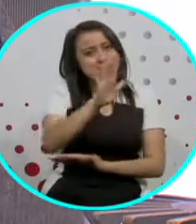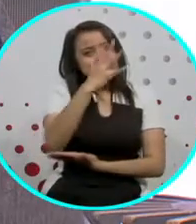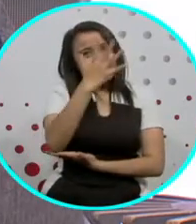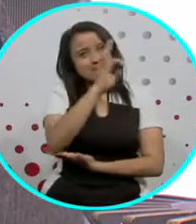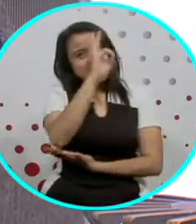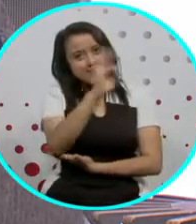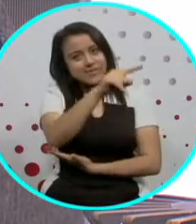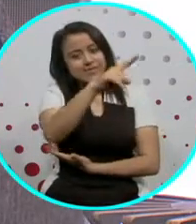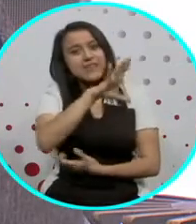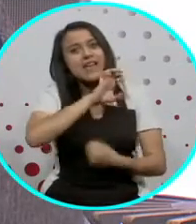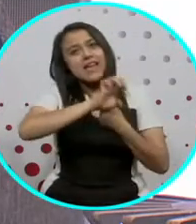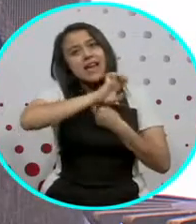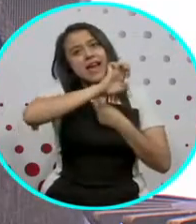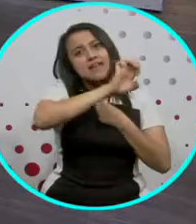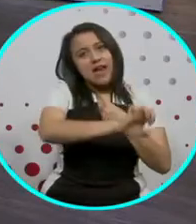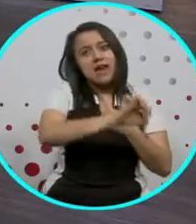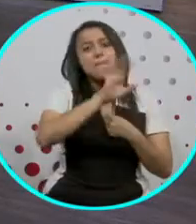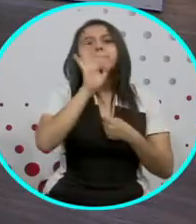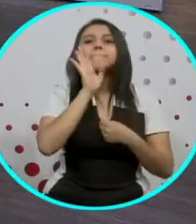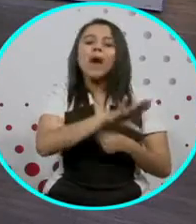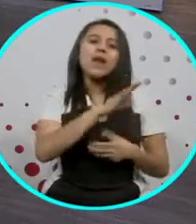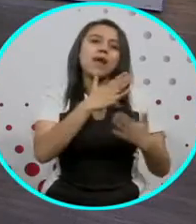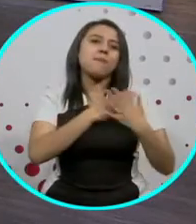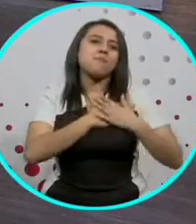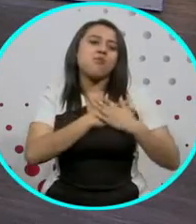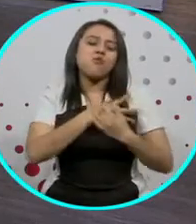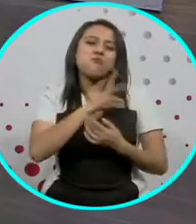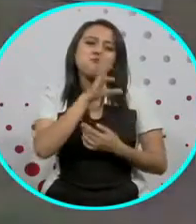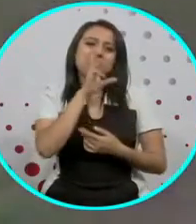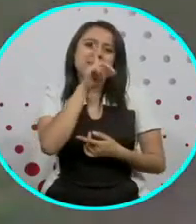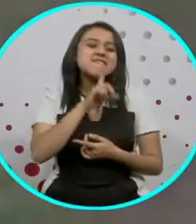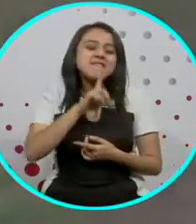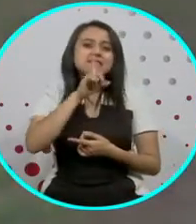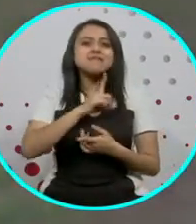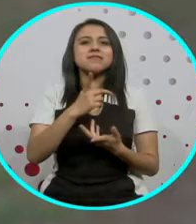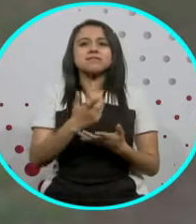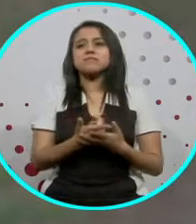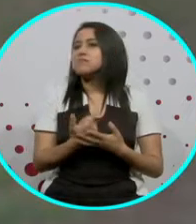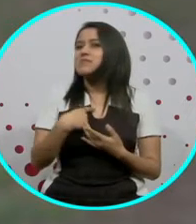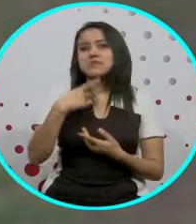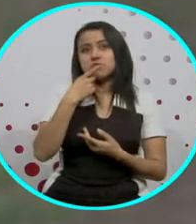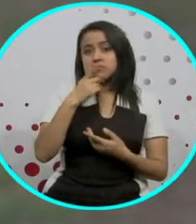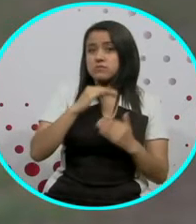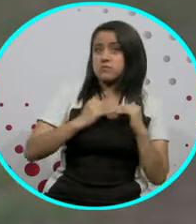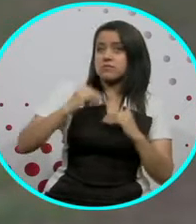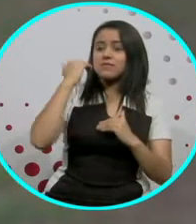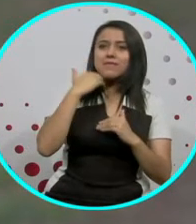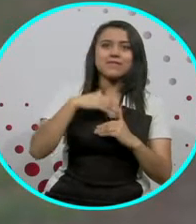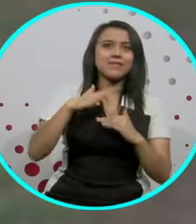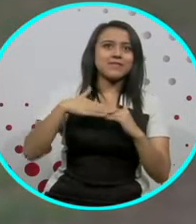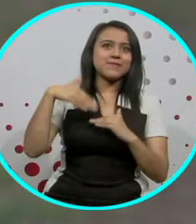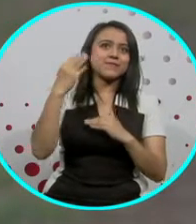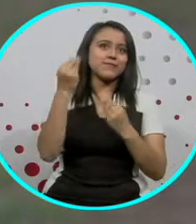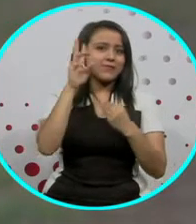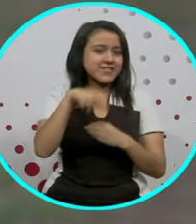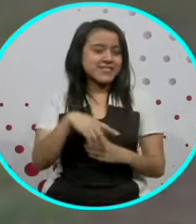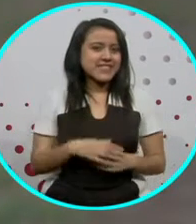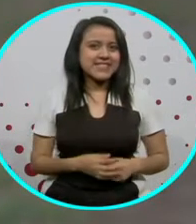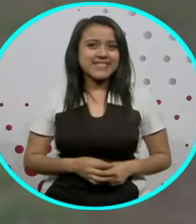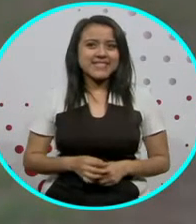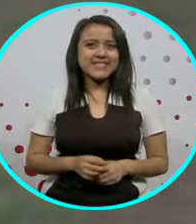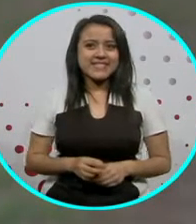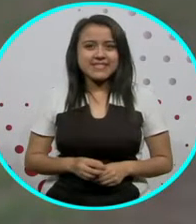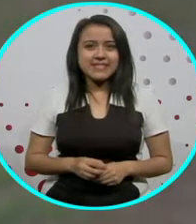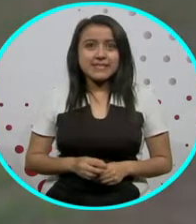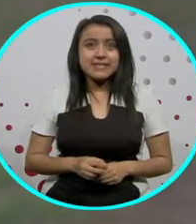haber engañado o traicionado alguna vez a su amor. Y las mujeres. Y me parece altísimo, ya. Sí. Fue un ejercicio